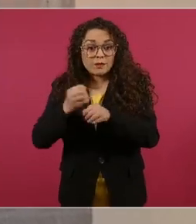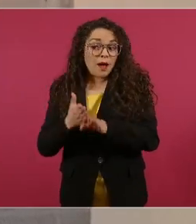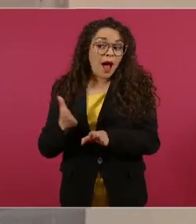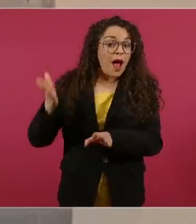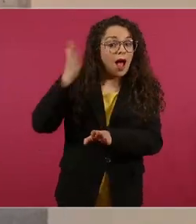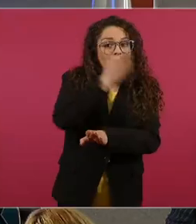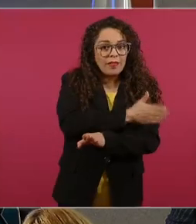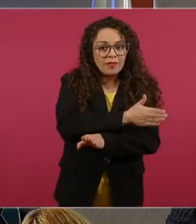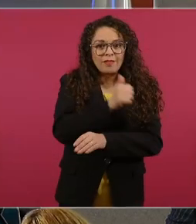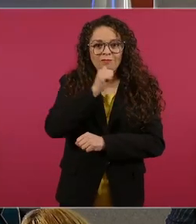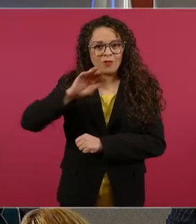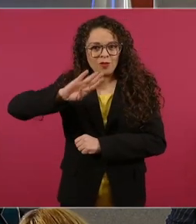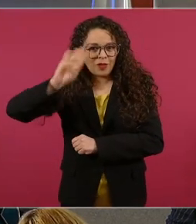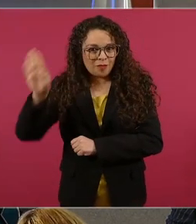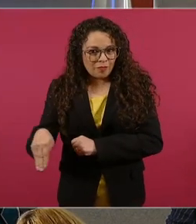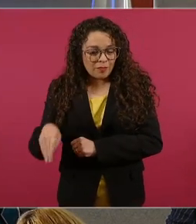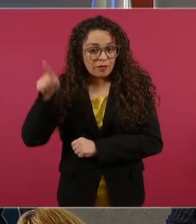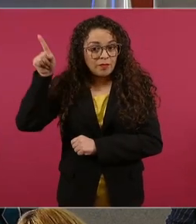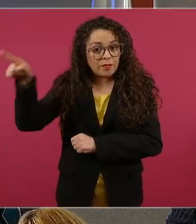cuando la embajada